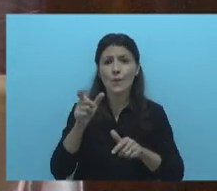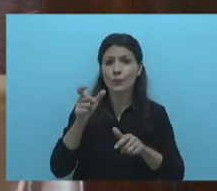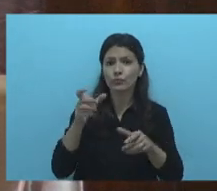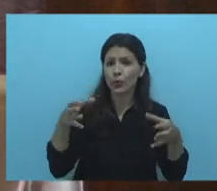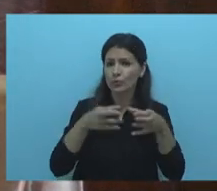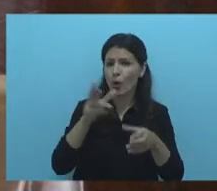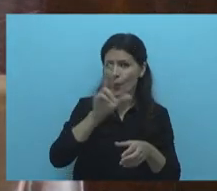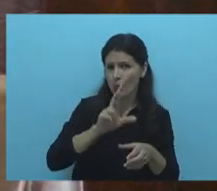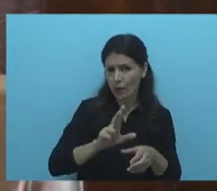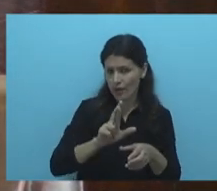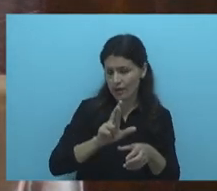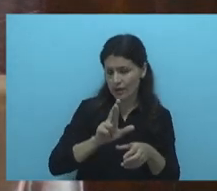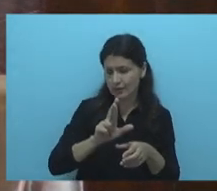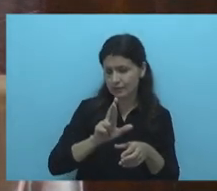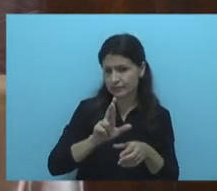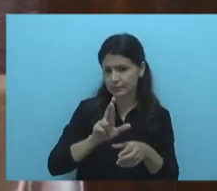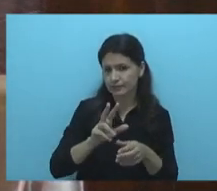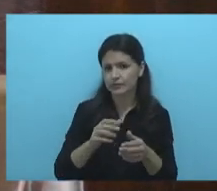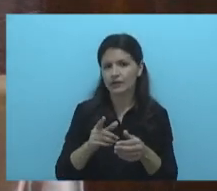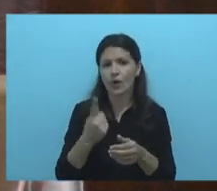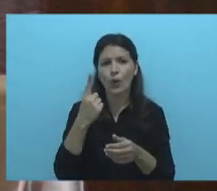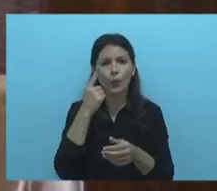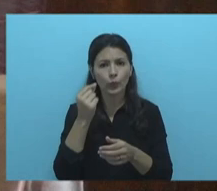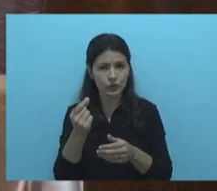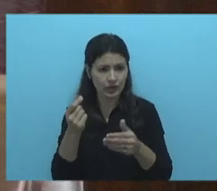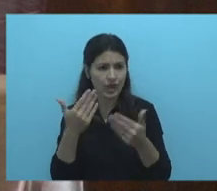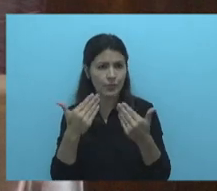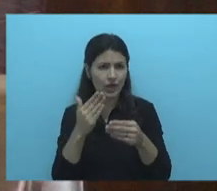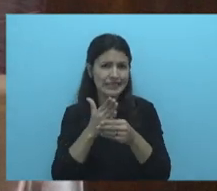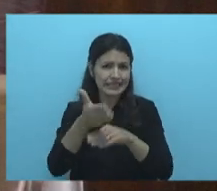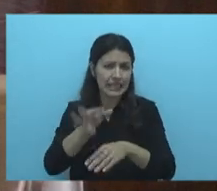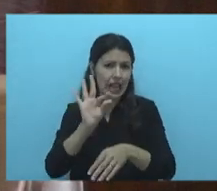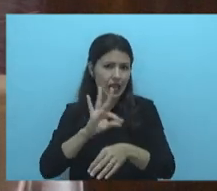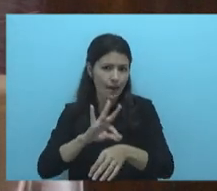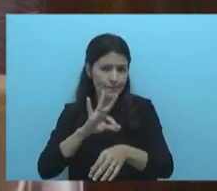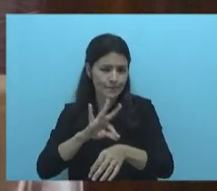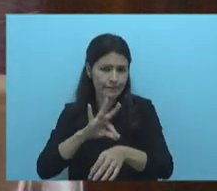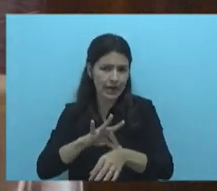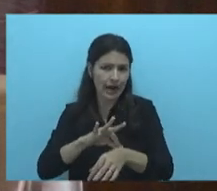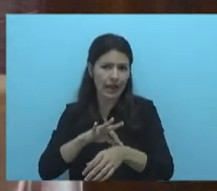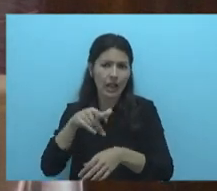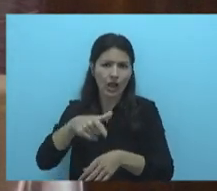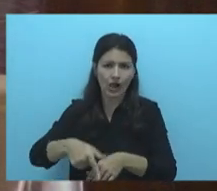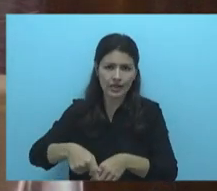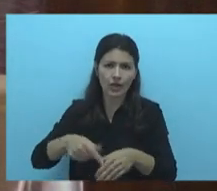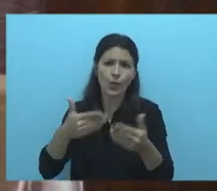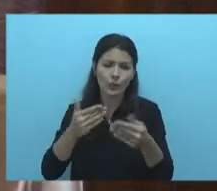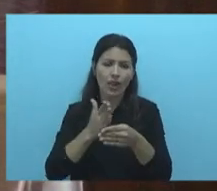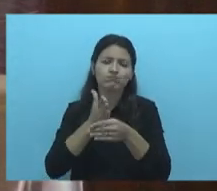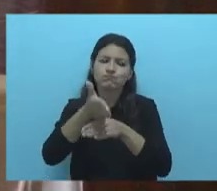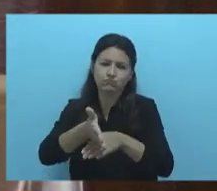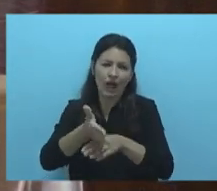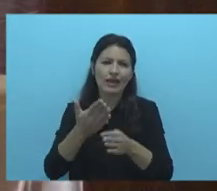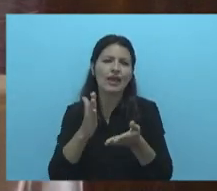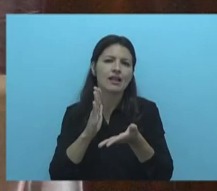mujeres trabajadoras del Estado provincial puedan contar con un día anual para poder realizarse los controles necesarios